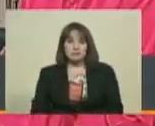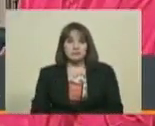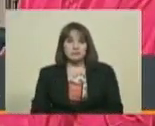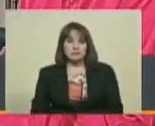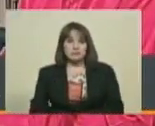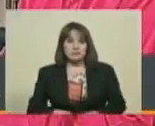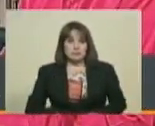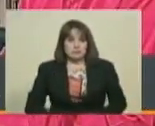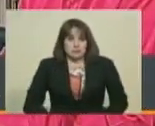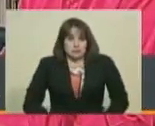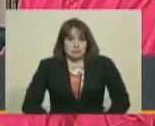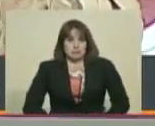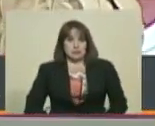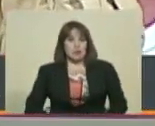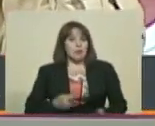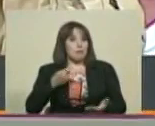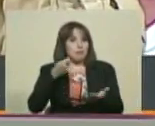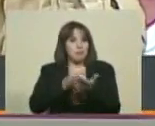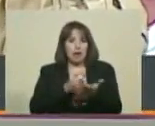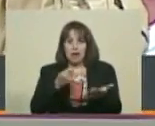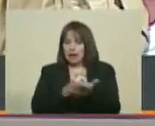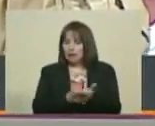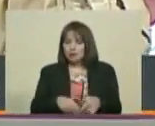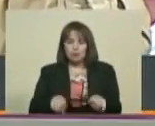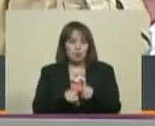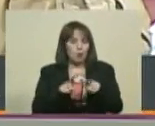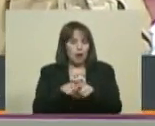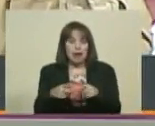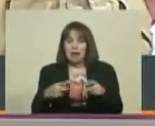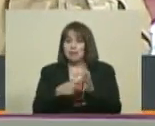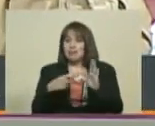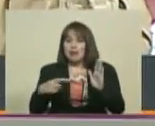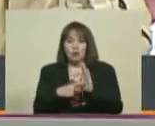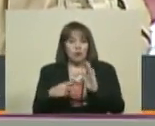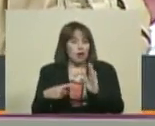sin dejar de pagar la deuda externa,